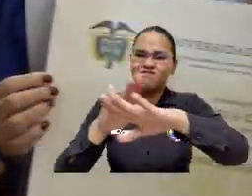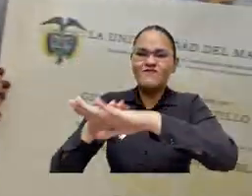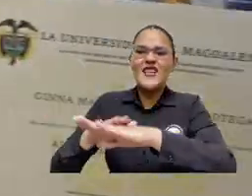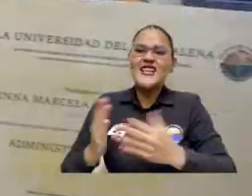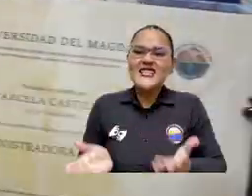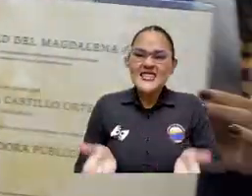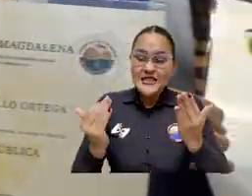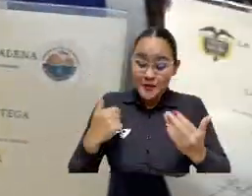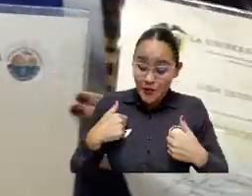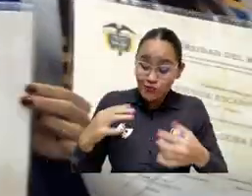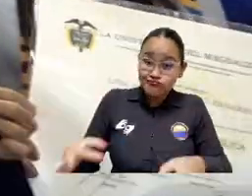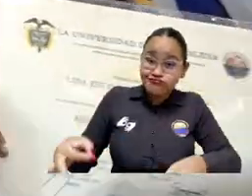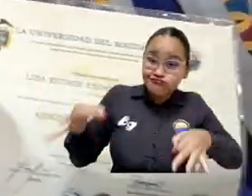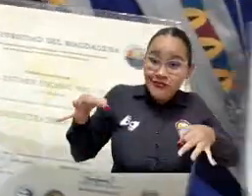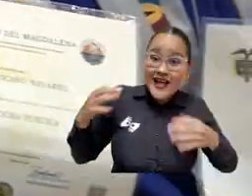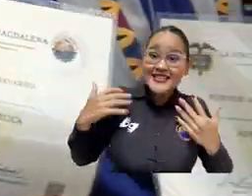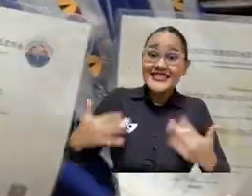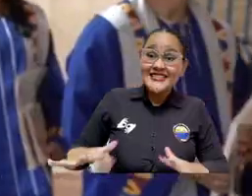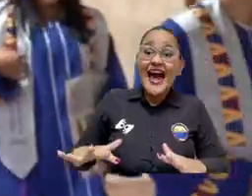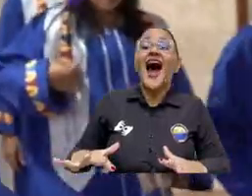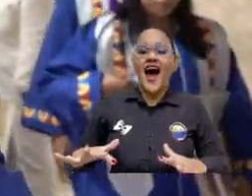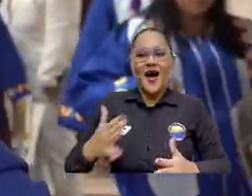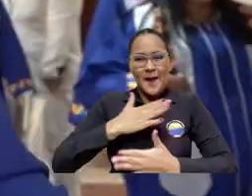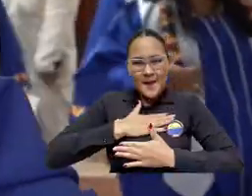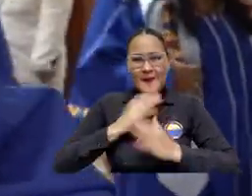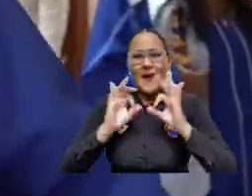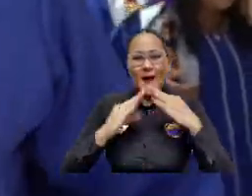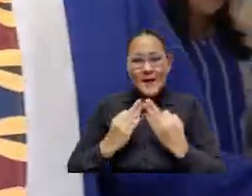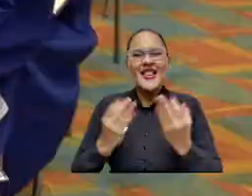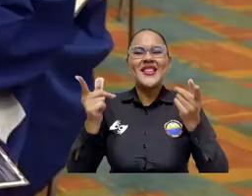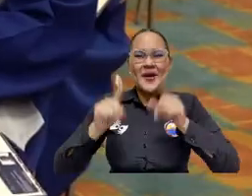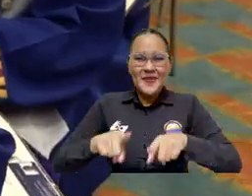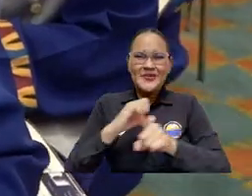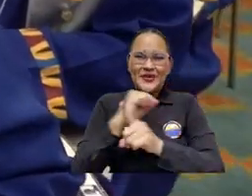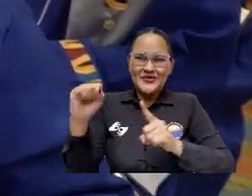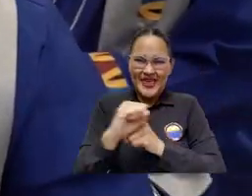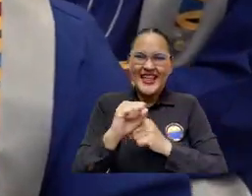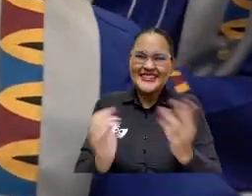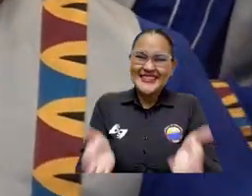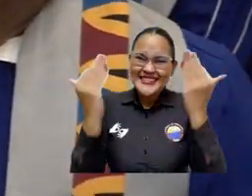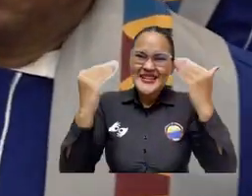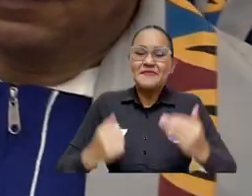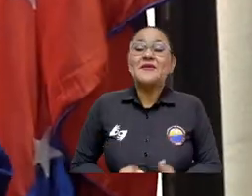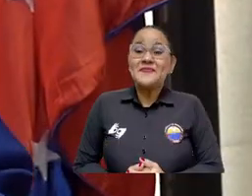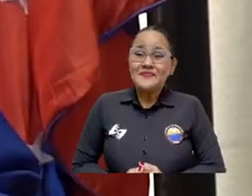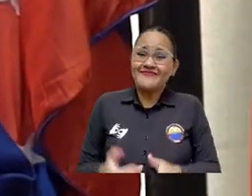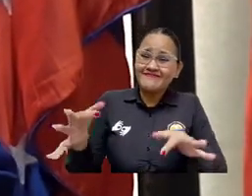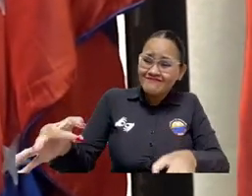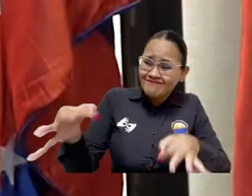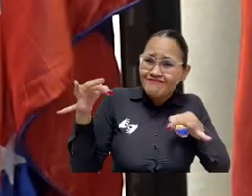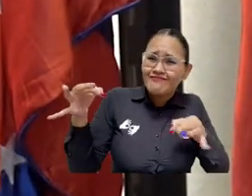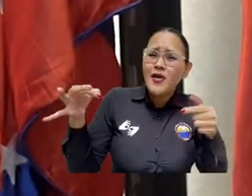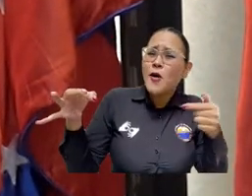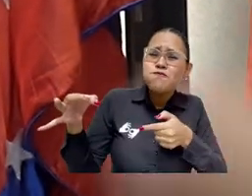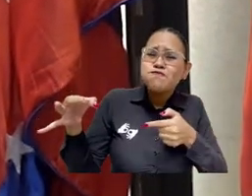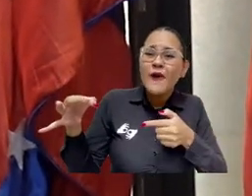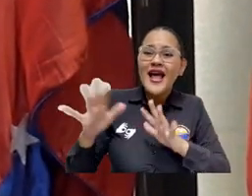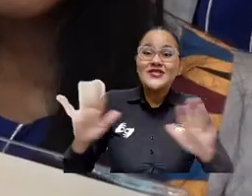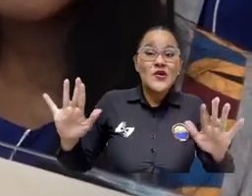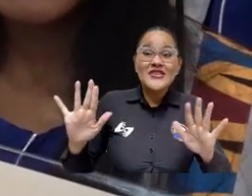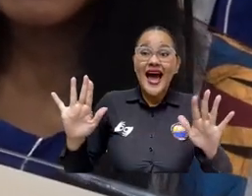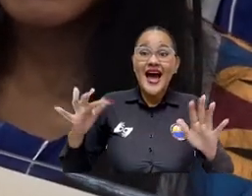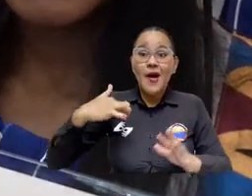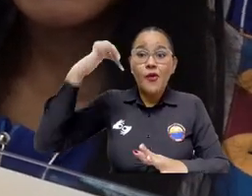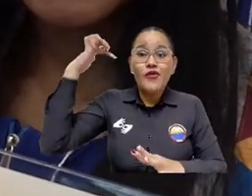título vale la pena no para ustedes solamente y su familia sino para la sociedad en cada diploma no solo se plasmó el título